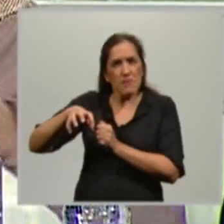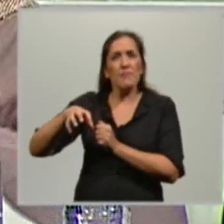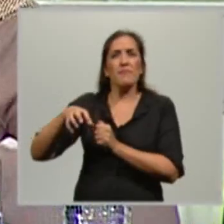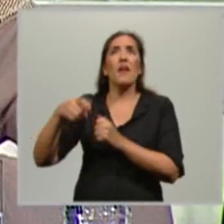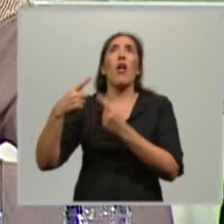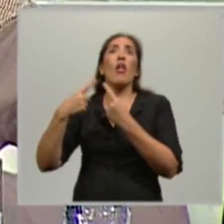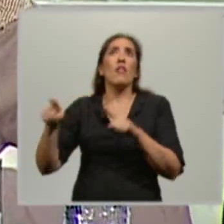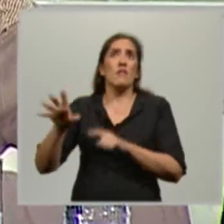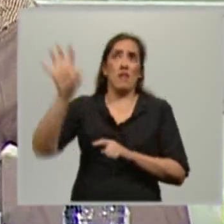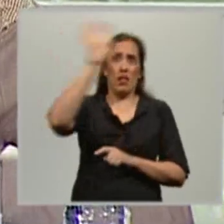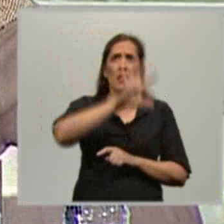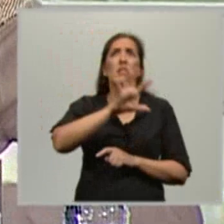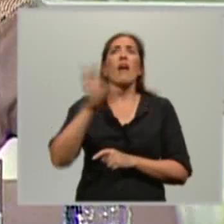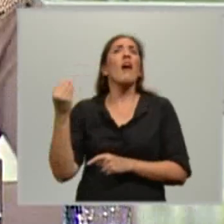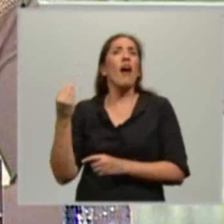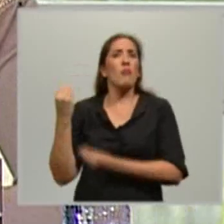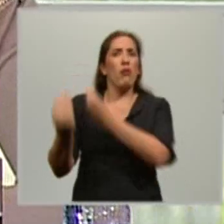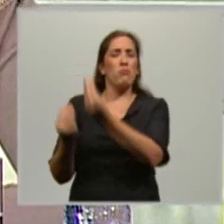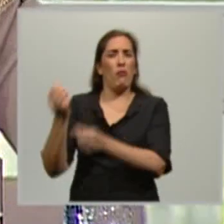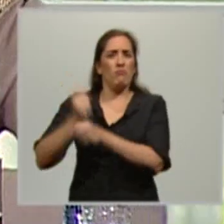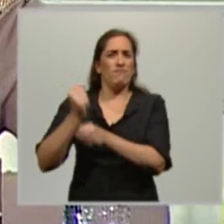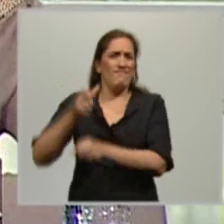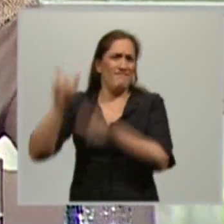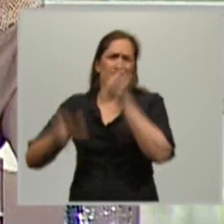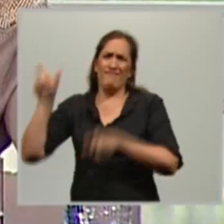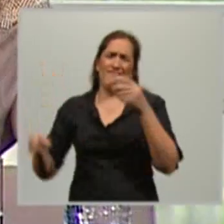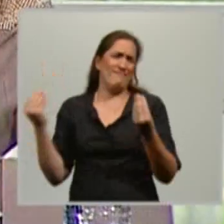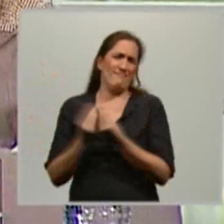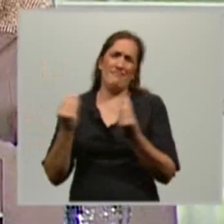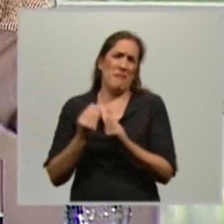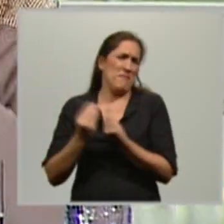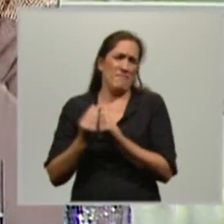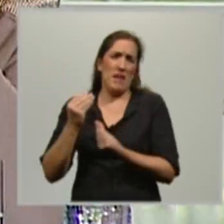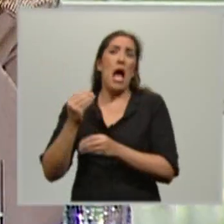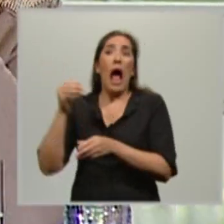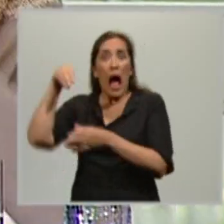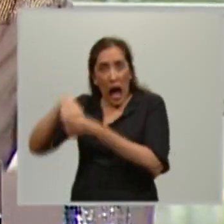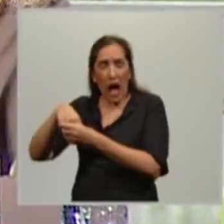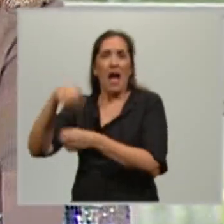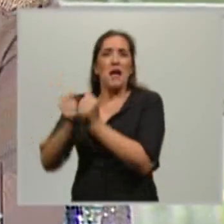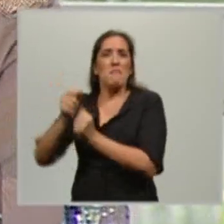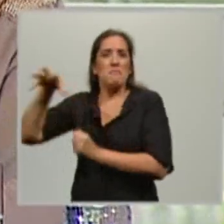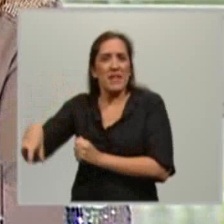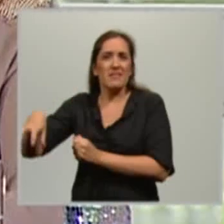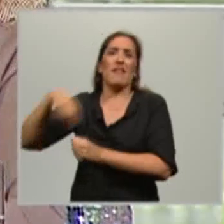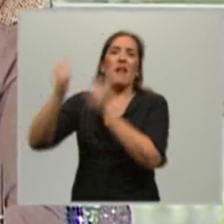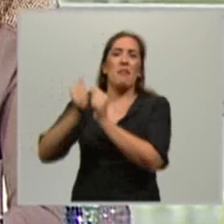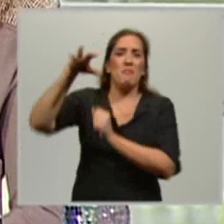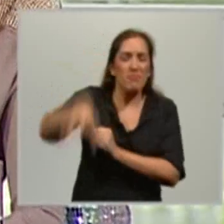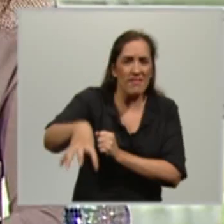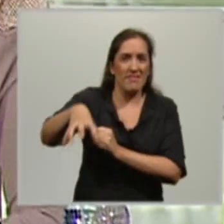Que albergan a miles y miles y miles de empresas. Hoy recibieron